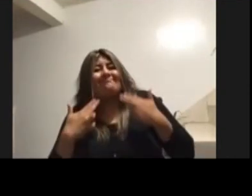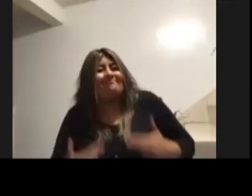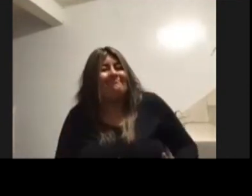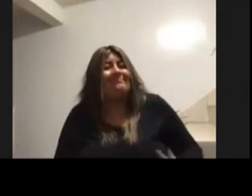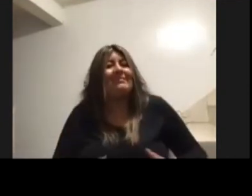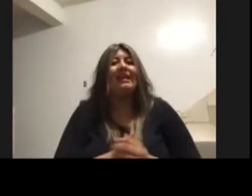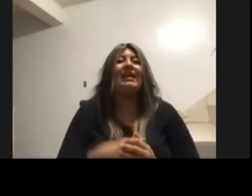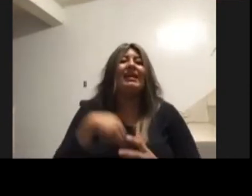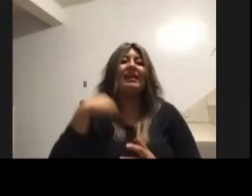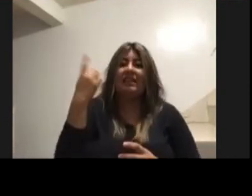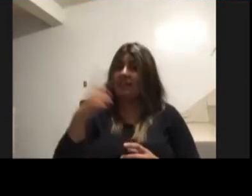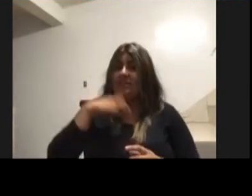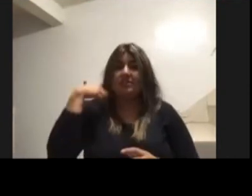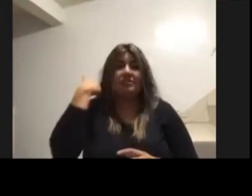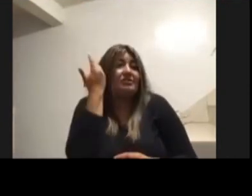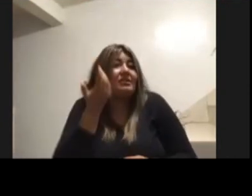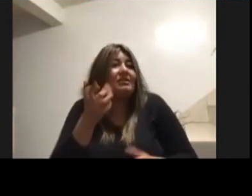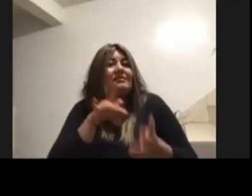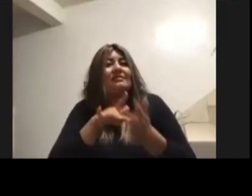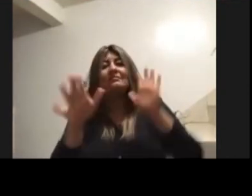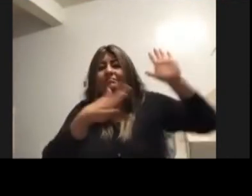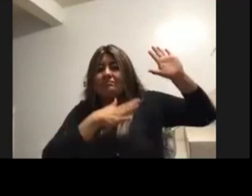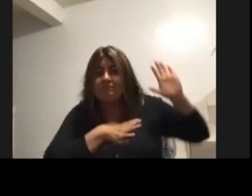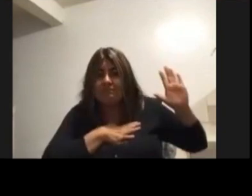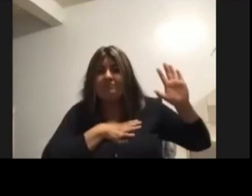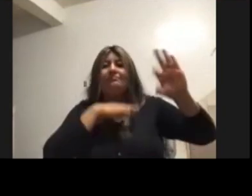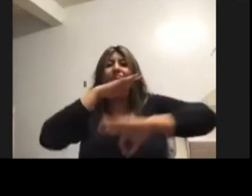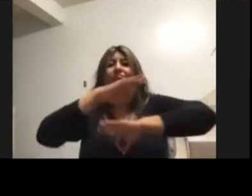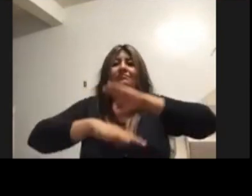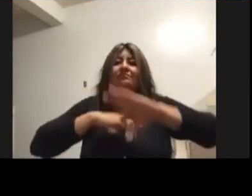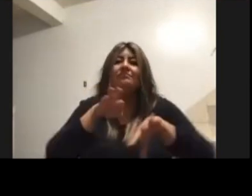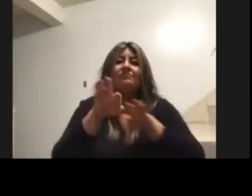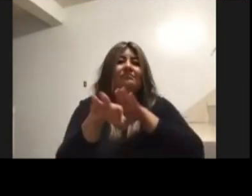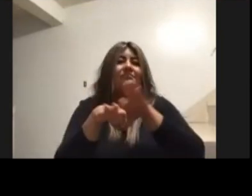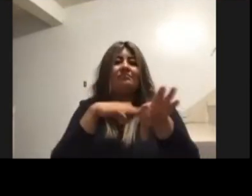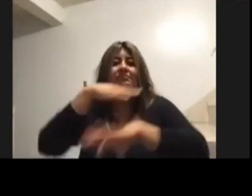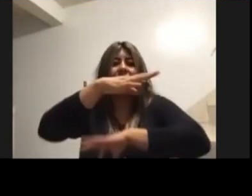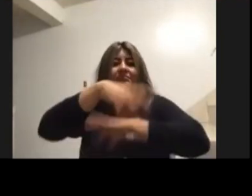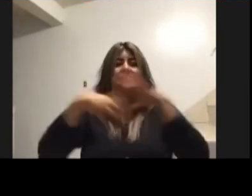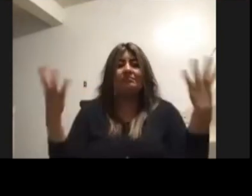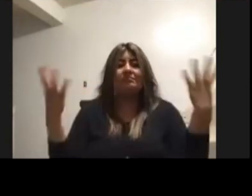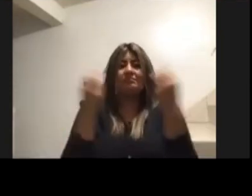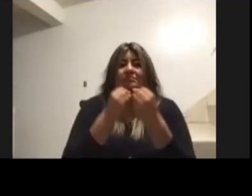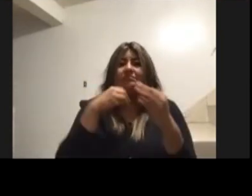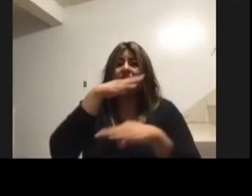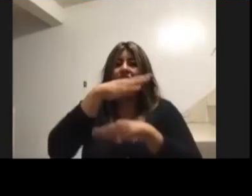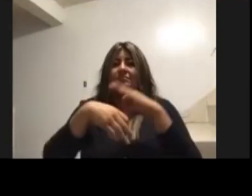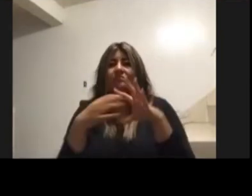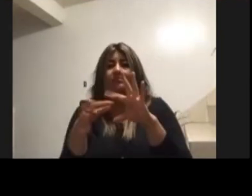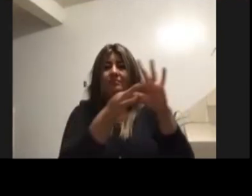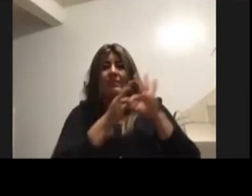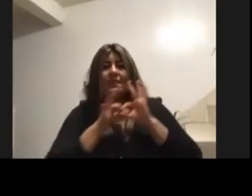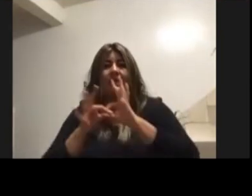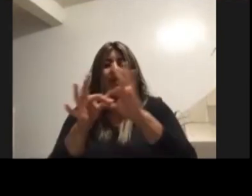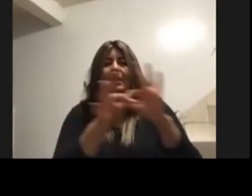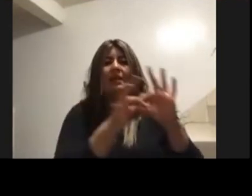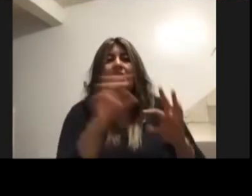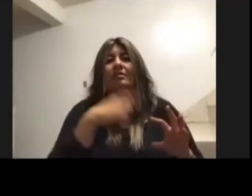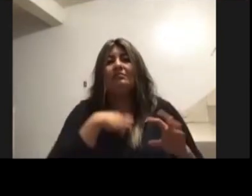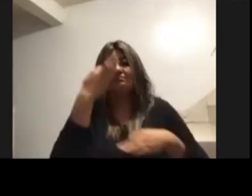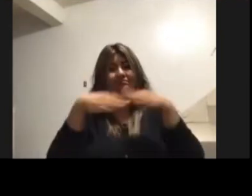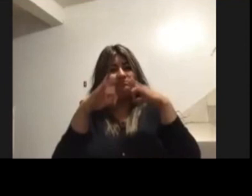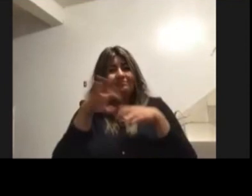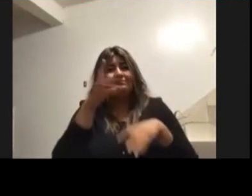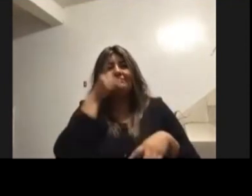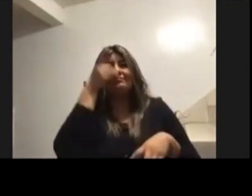nos comprometamos a dejar de competir. Y bueno, yo terminaría diciendo, también depende de que